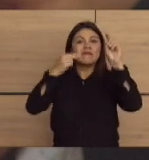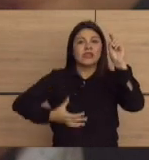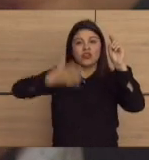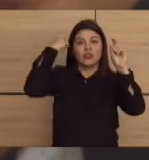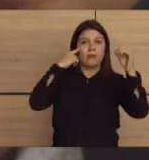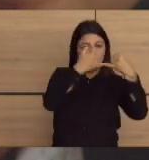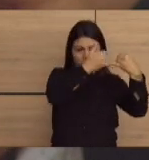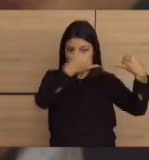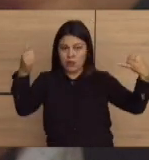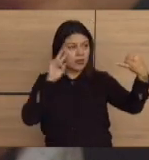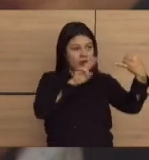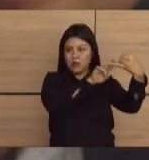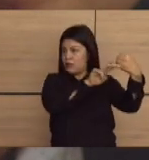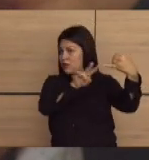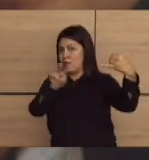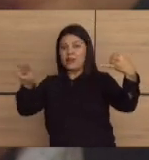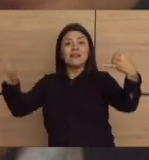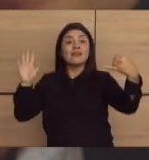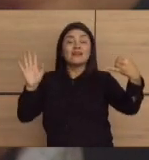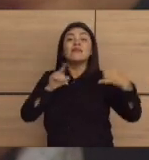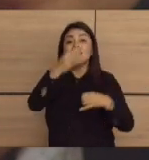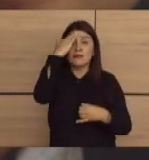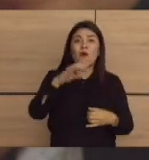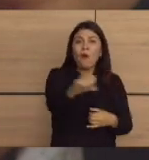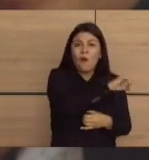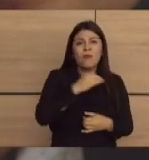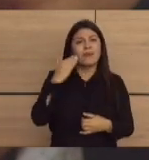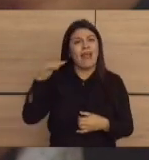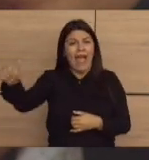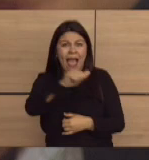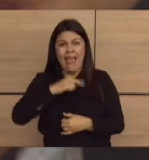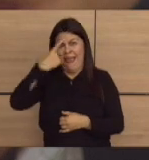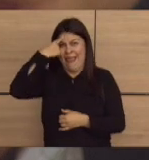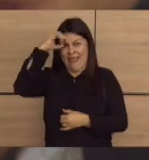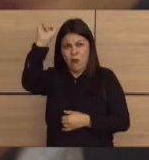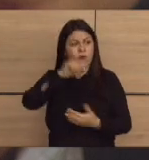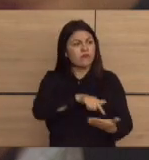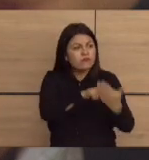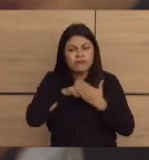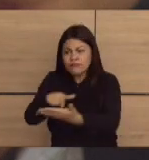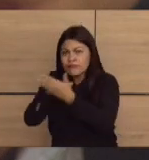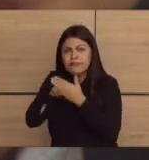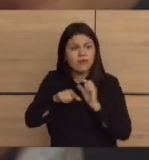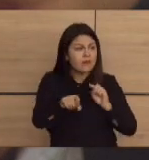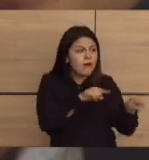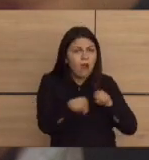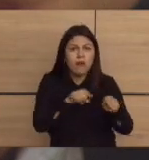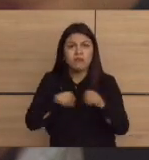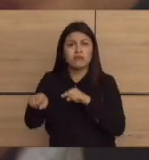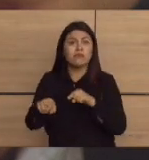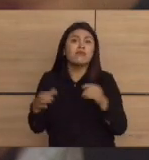los mejores héroes, hombres y mujeres de nuestra historia también son en su integridad